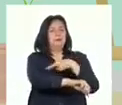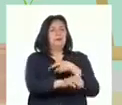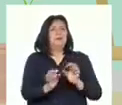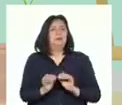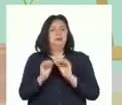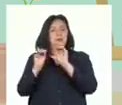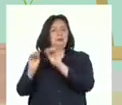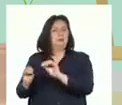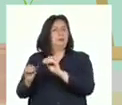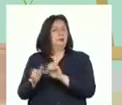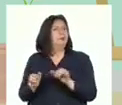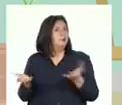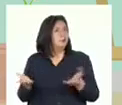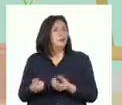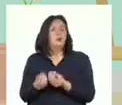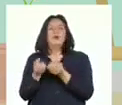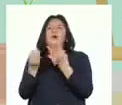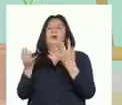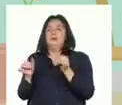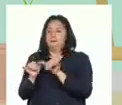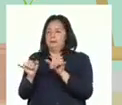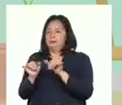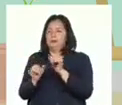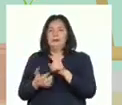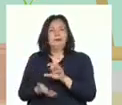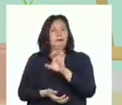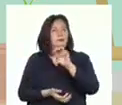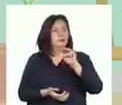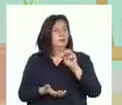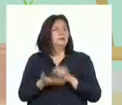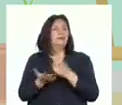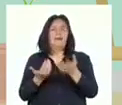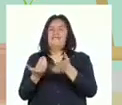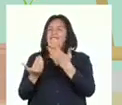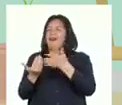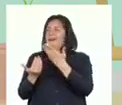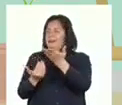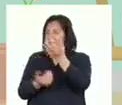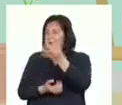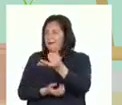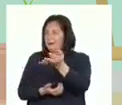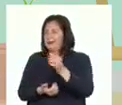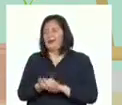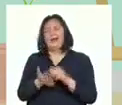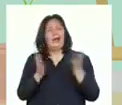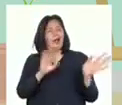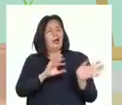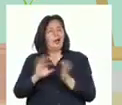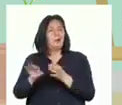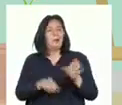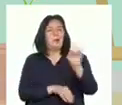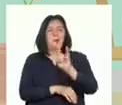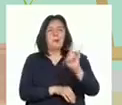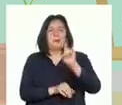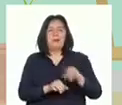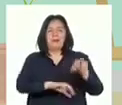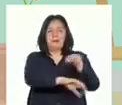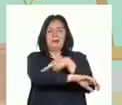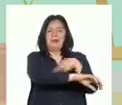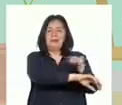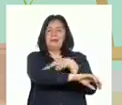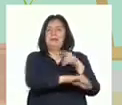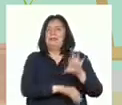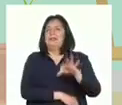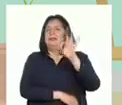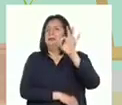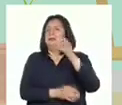las longitudes de los objetos en centímetros. Fue muy fácil, ¿no? Ahora a seguir usando nuestra regla para hallar